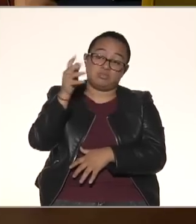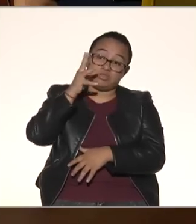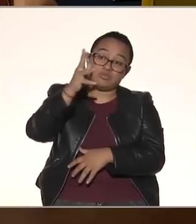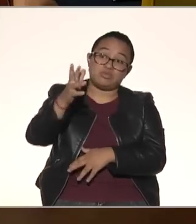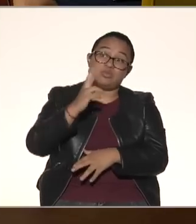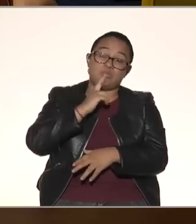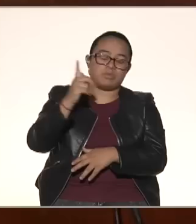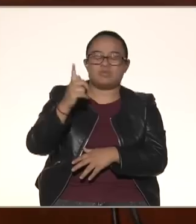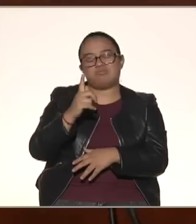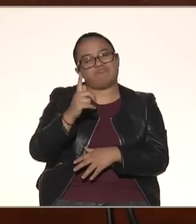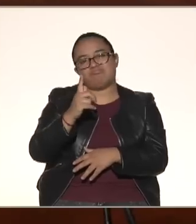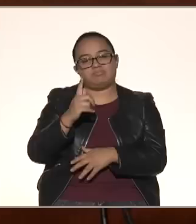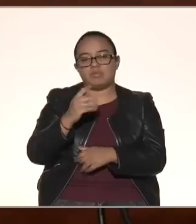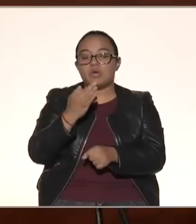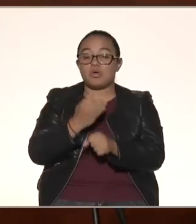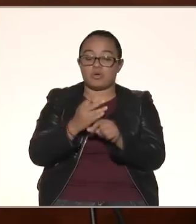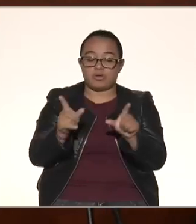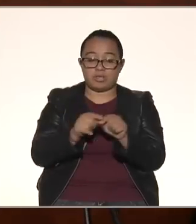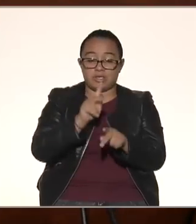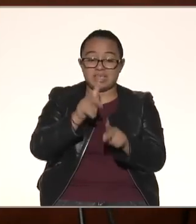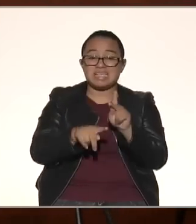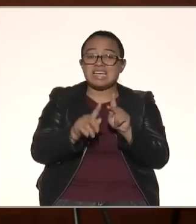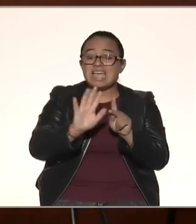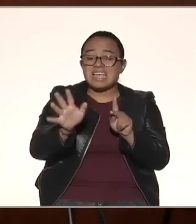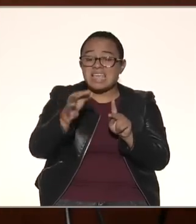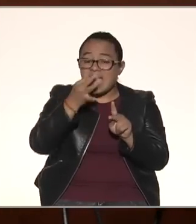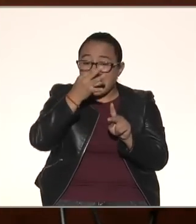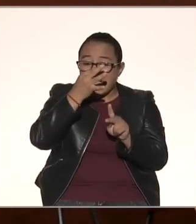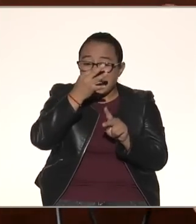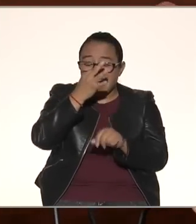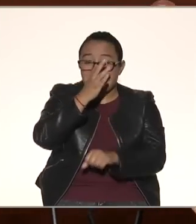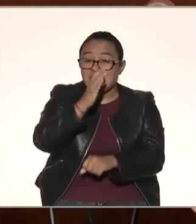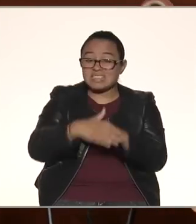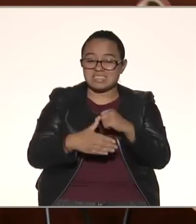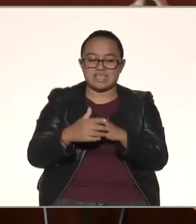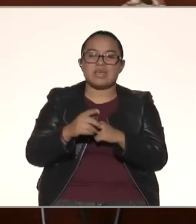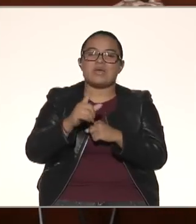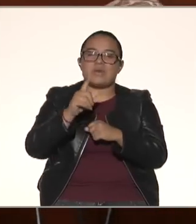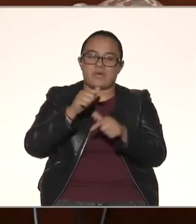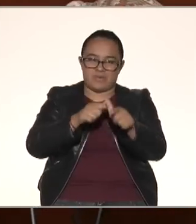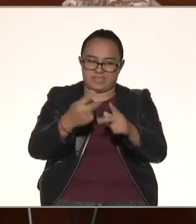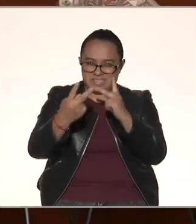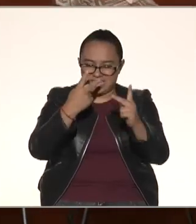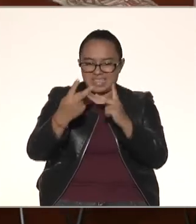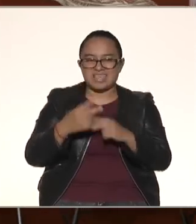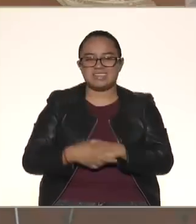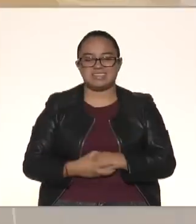ningún lado. Vamos a hacer una breve pausa, ya casi la recta final, espero continuar con nosotros.